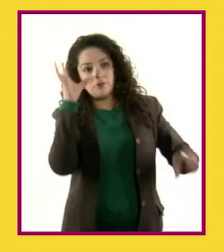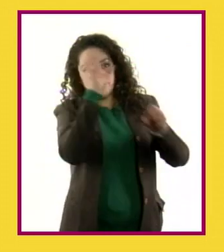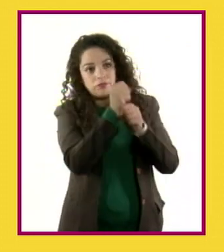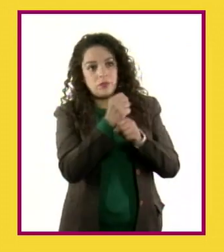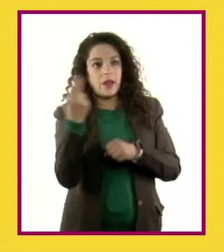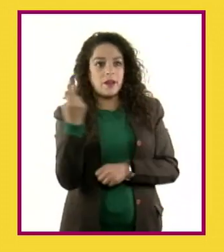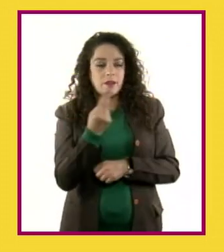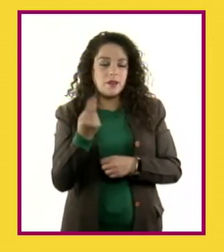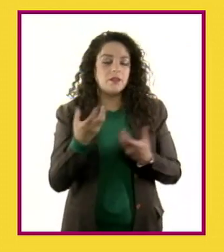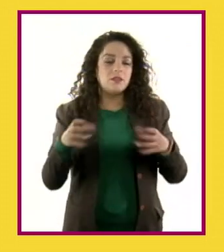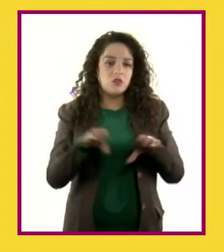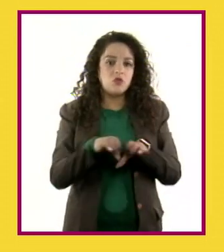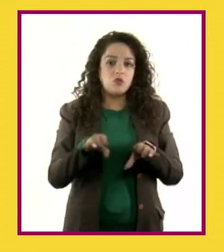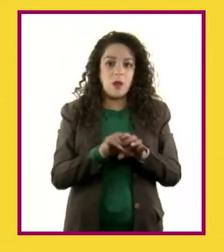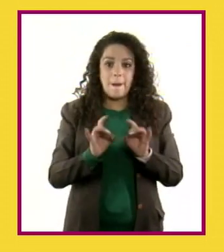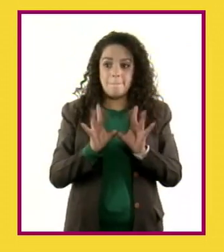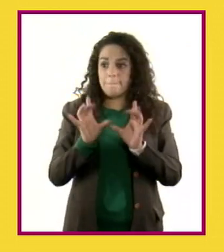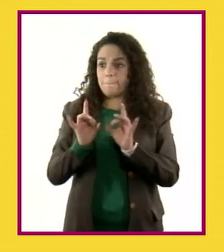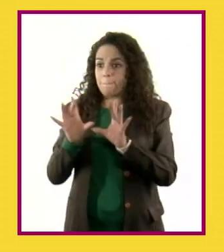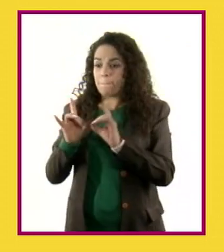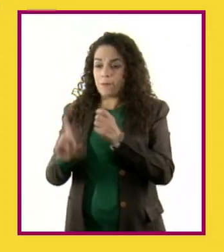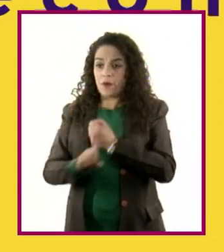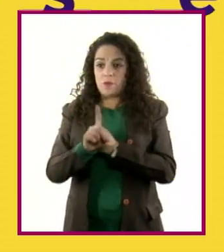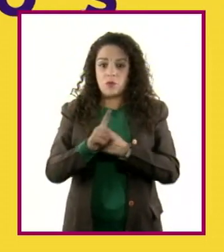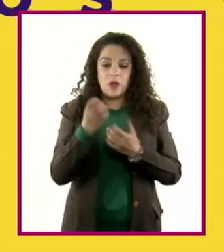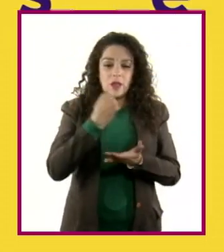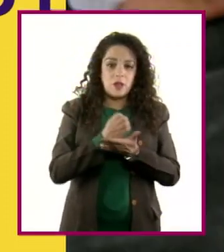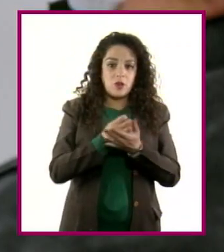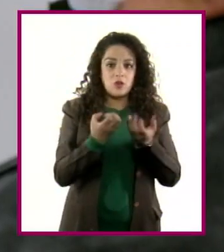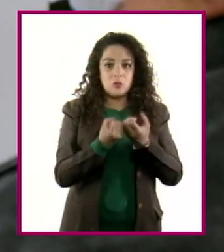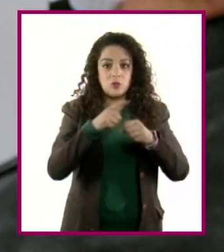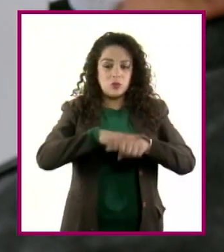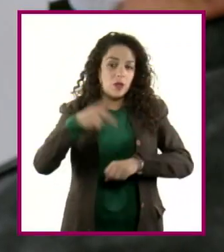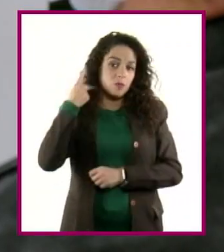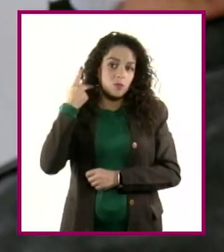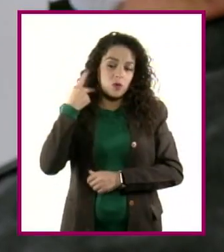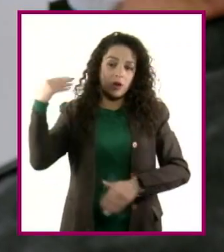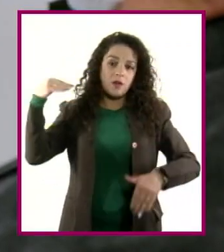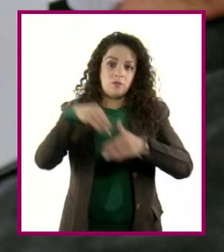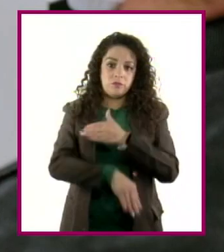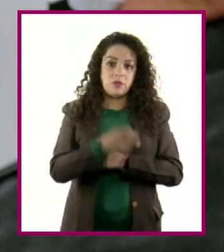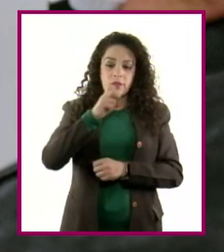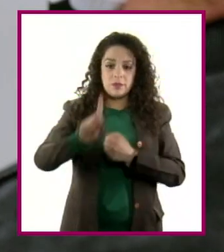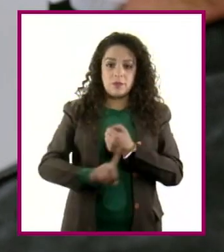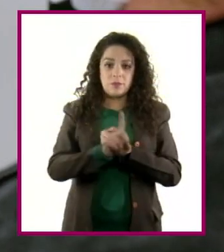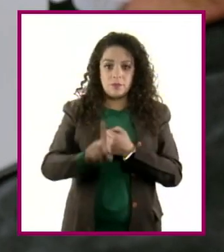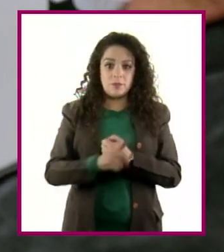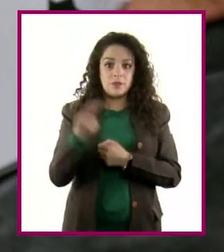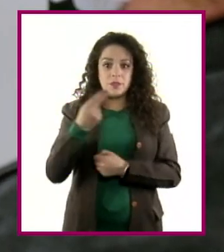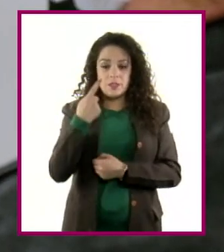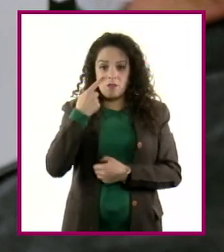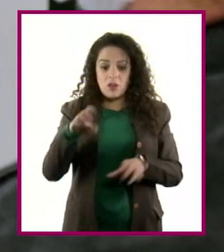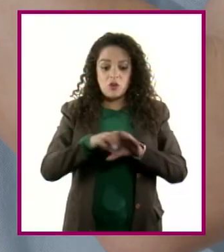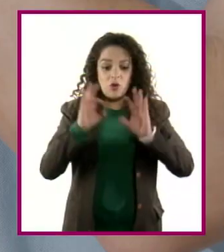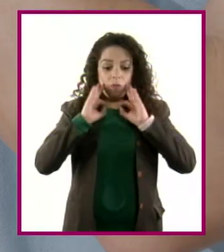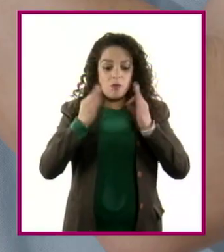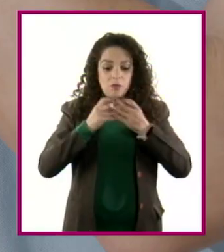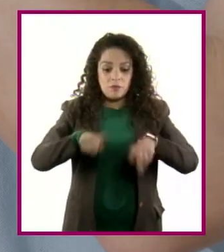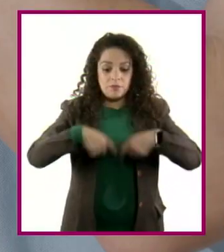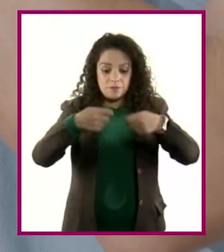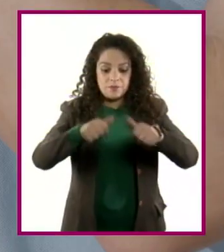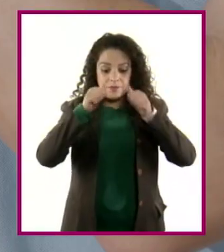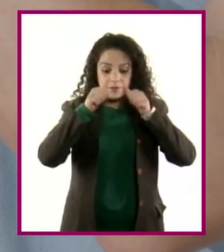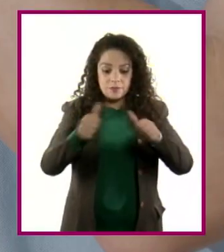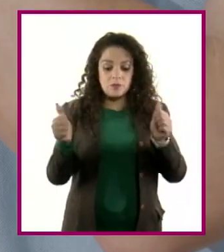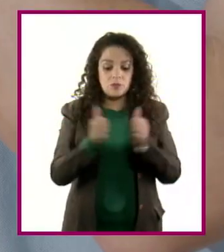ante las profundas repercusiones sociales, económicas y políticas de la crisis y para encontrar maneras de atenuarlas mediante soluciones